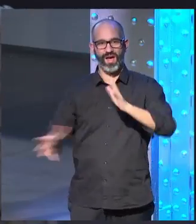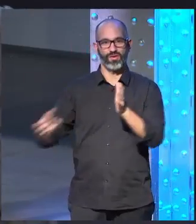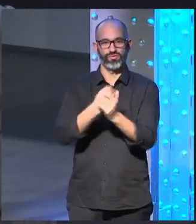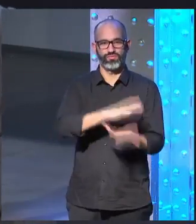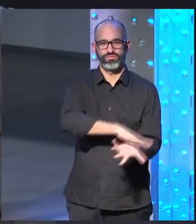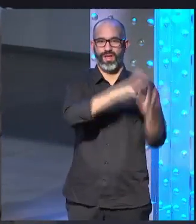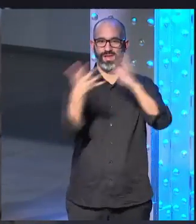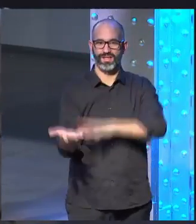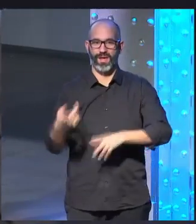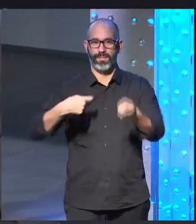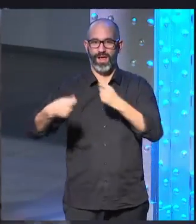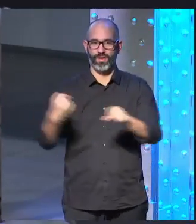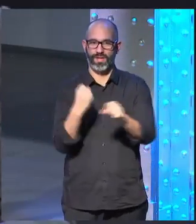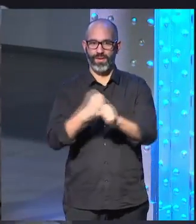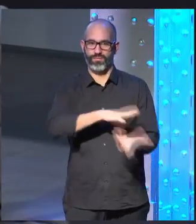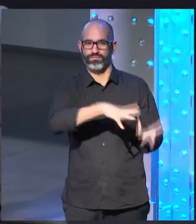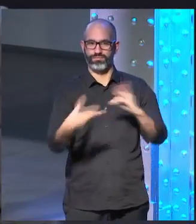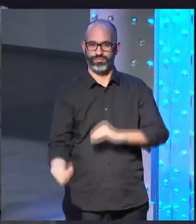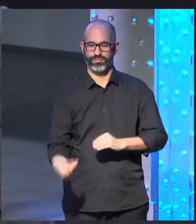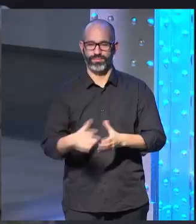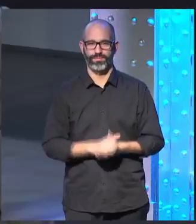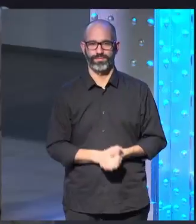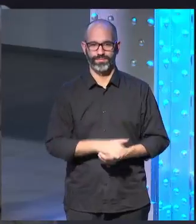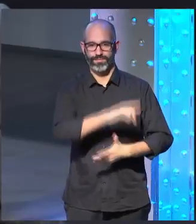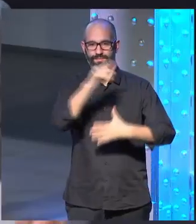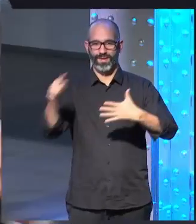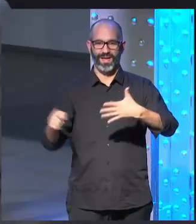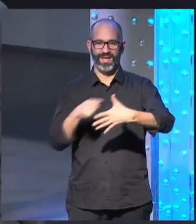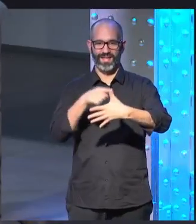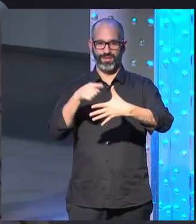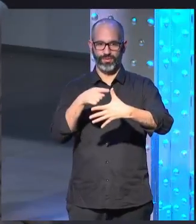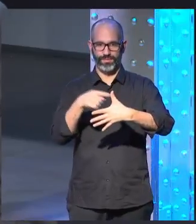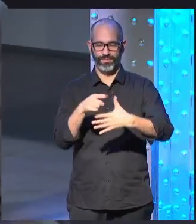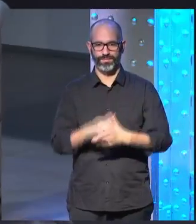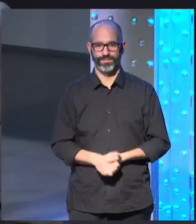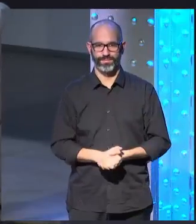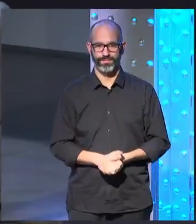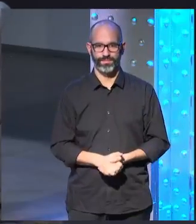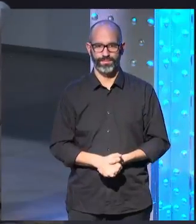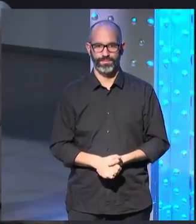realidad del mercado de trabajo. Punto quinto.